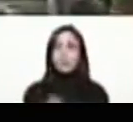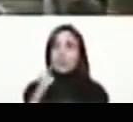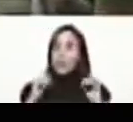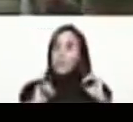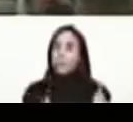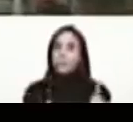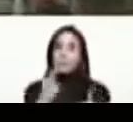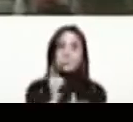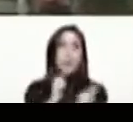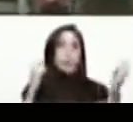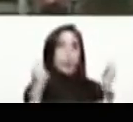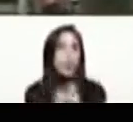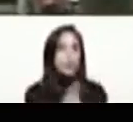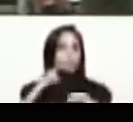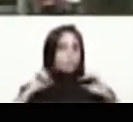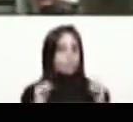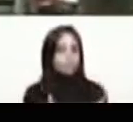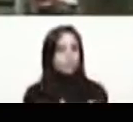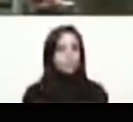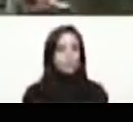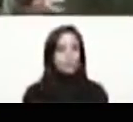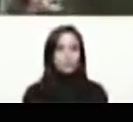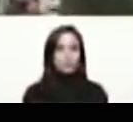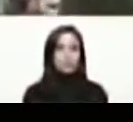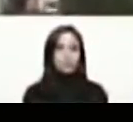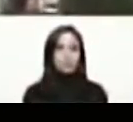empieza un nuevo comienzo.